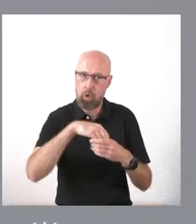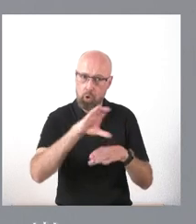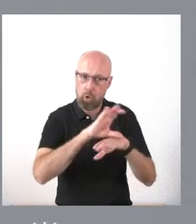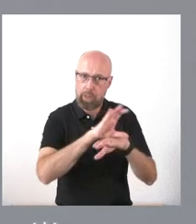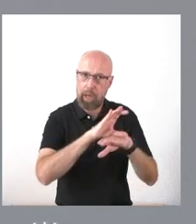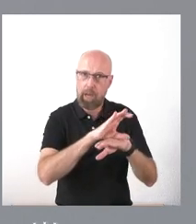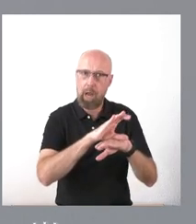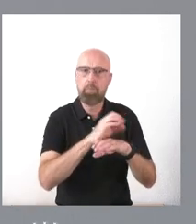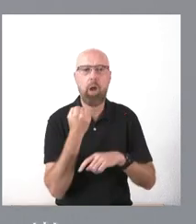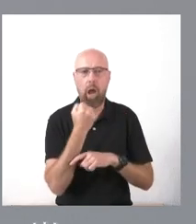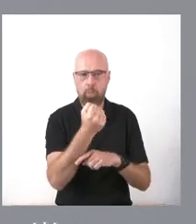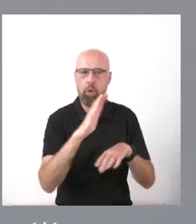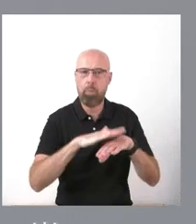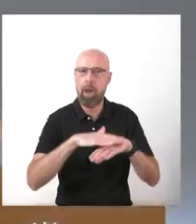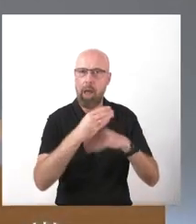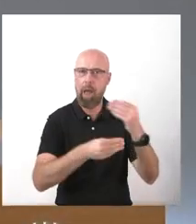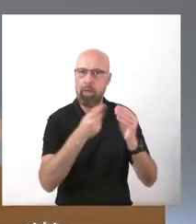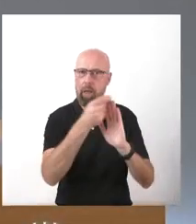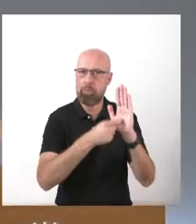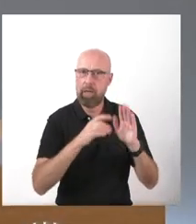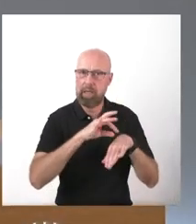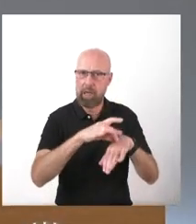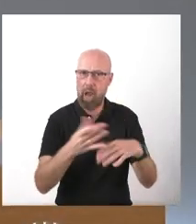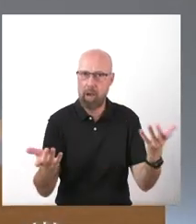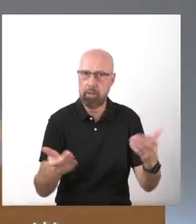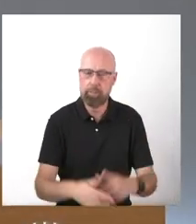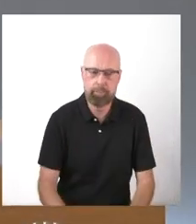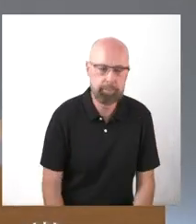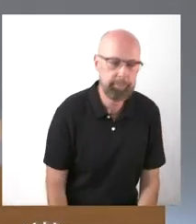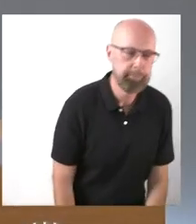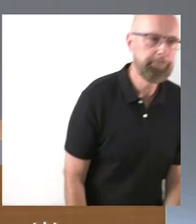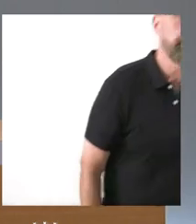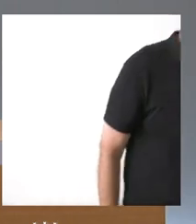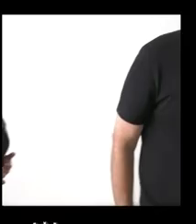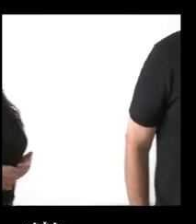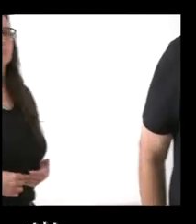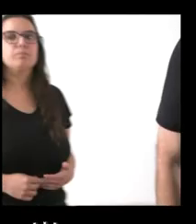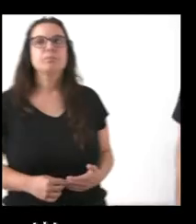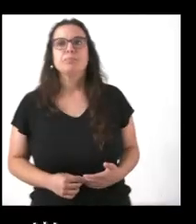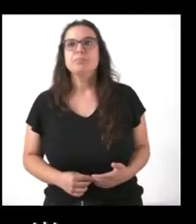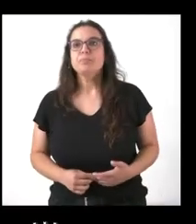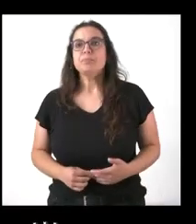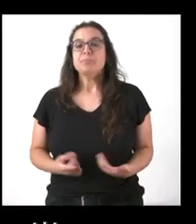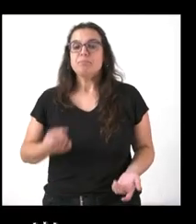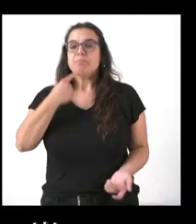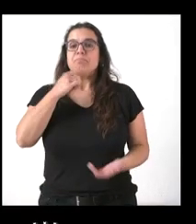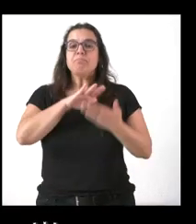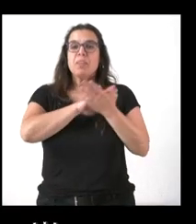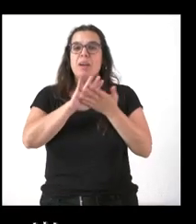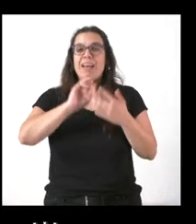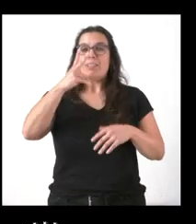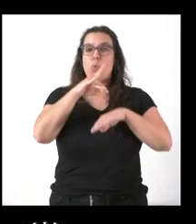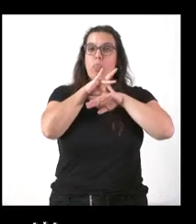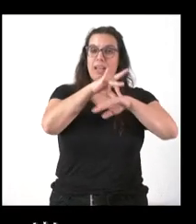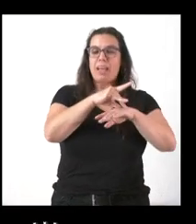la elaboración de esta guía habla de una segunda vía que es una resolución la semana pasada hablaban de orden de